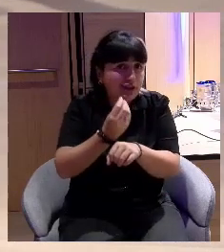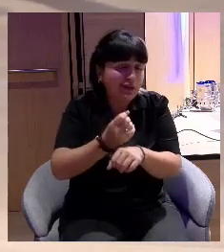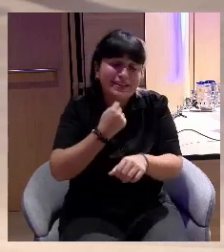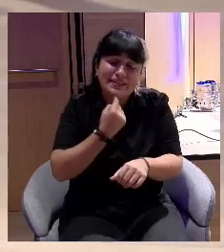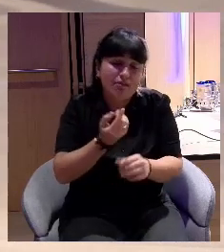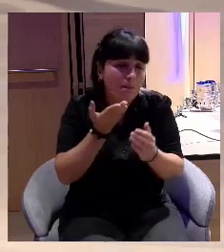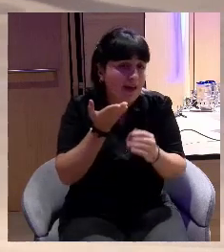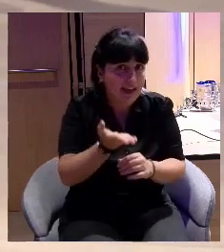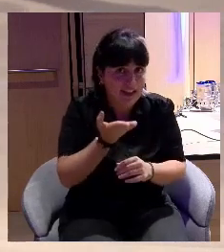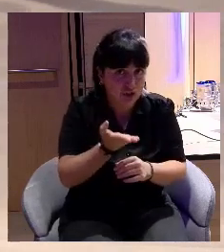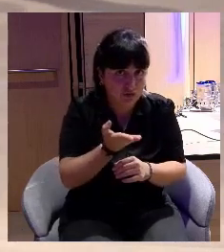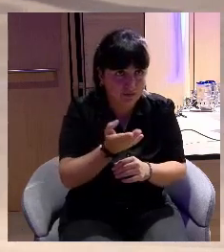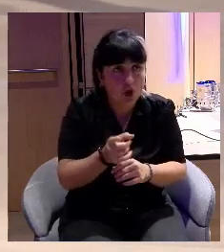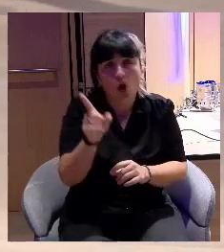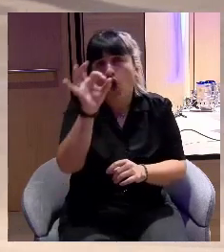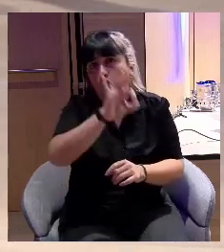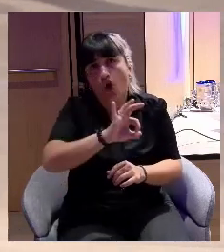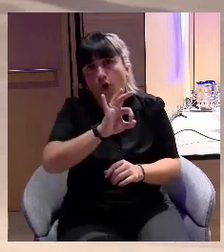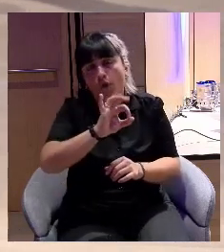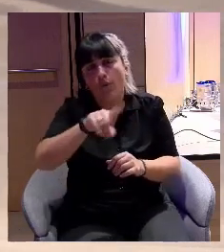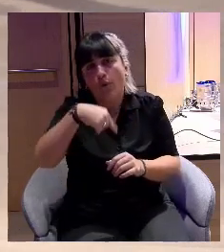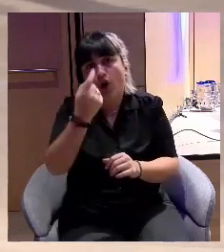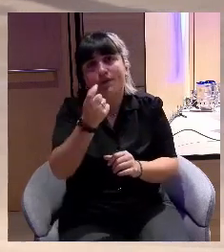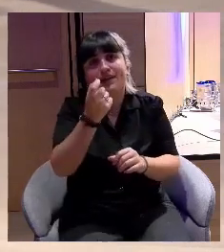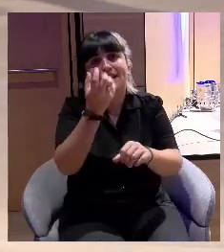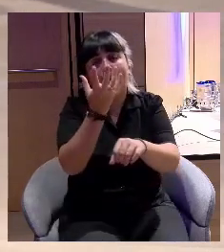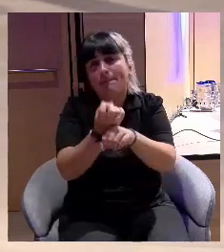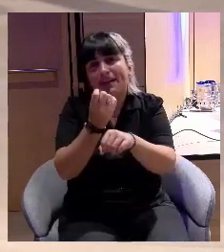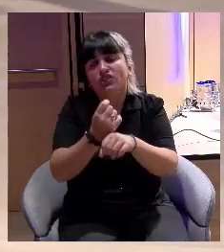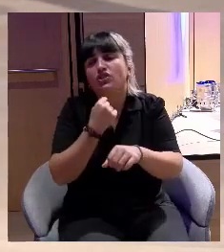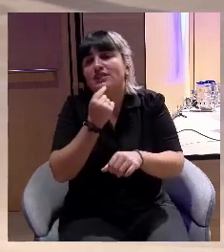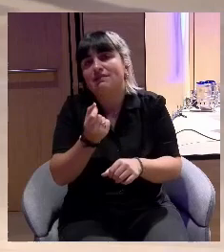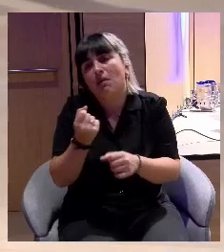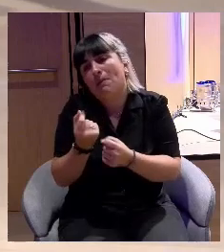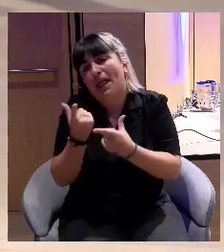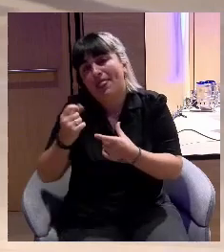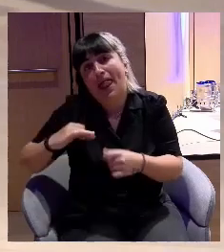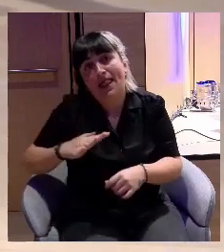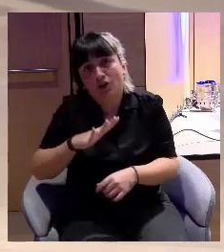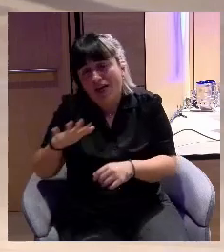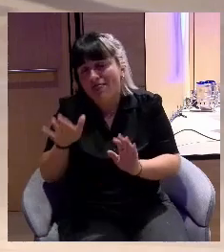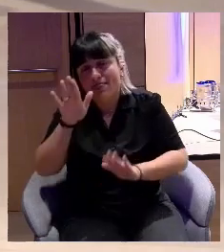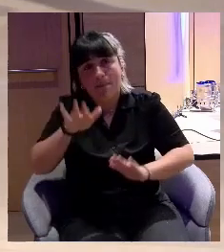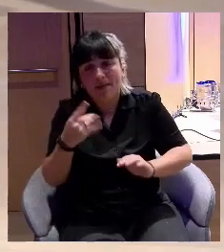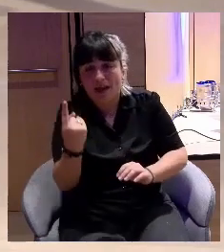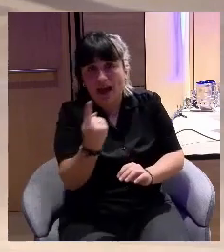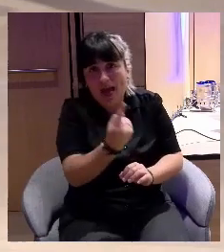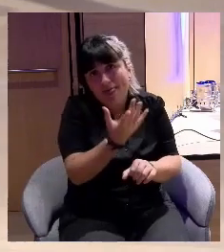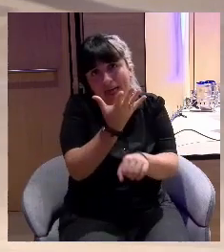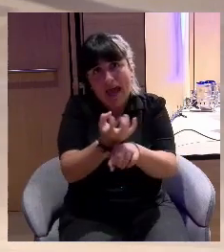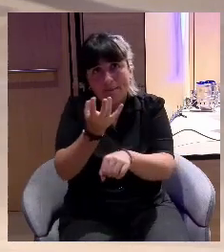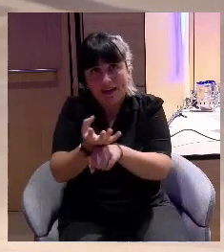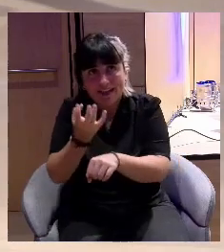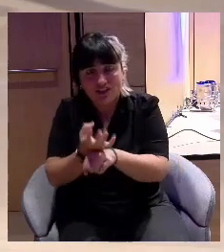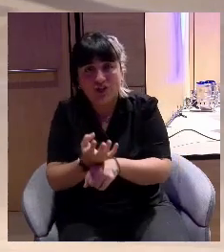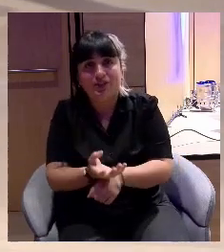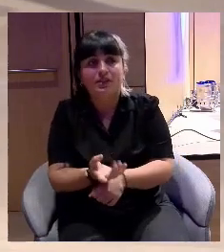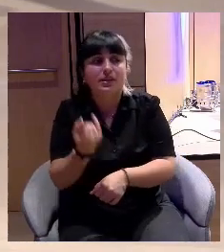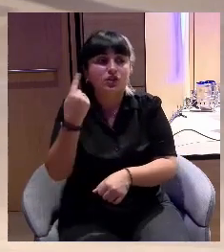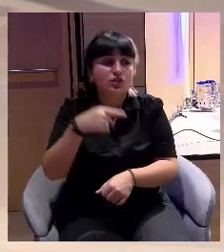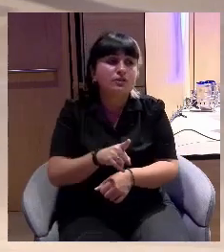más saludable y más probable. Pero también voy a dar un contraejemplo de eso, y un ejemplo donde sí hay